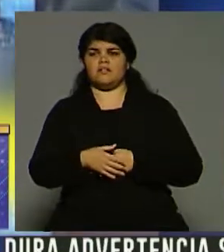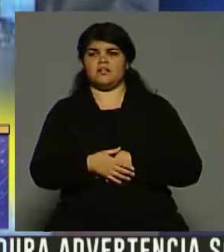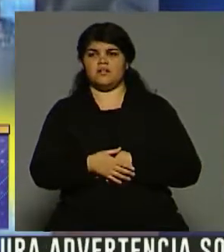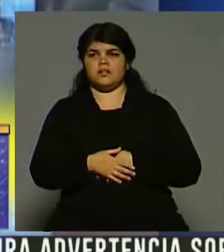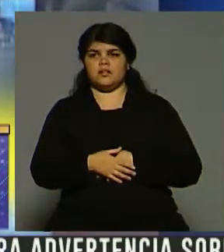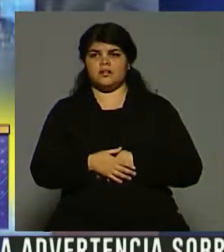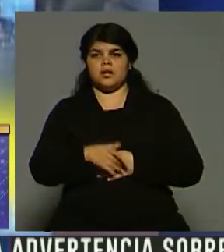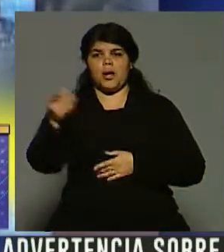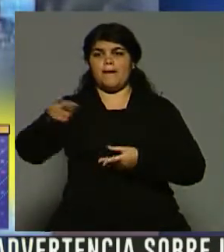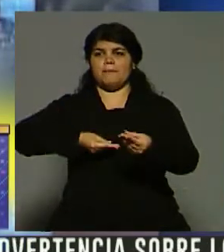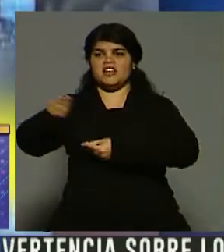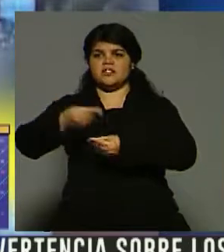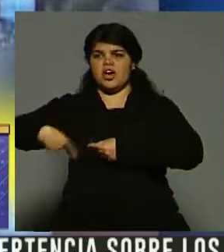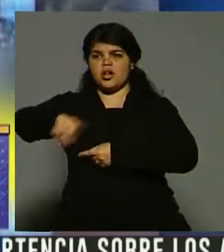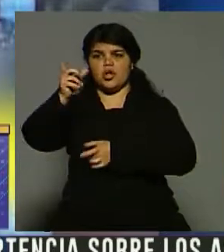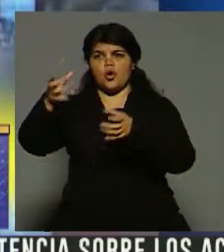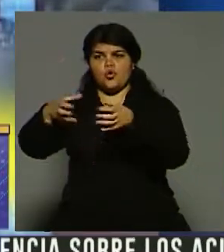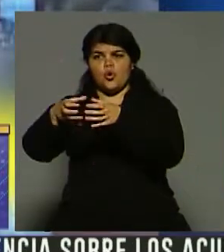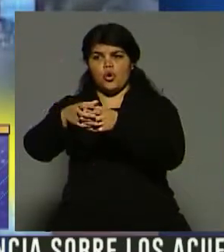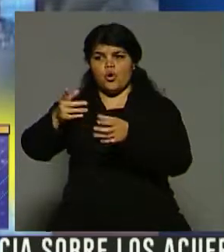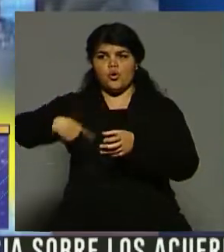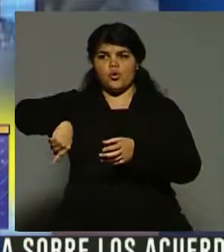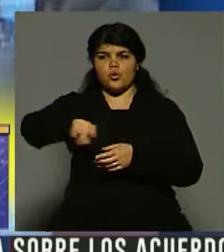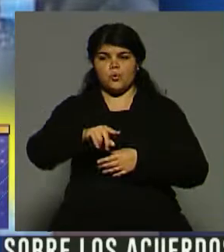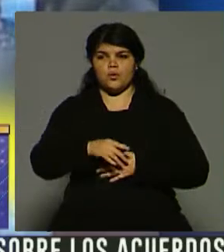expresado por los mismos empresarios,